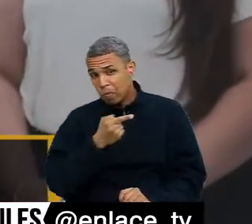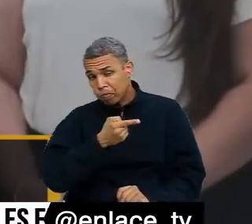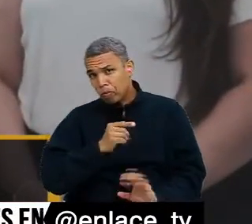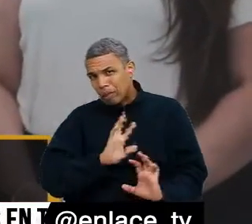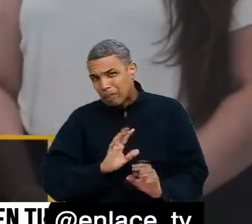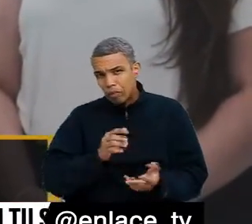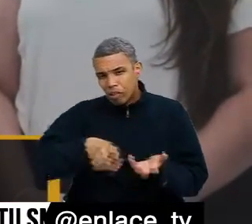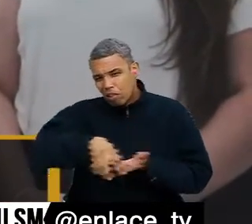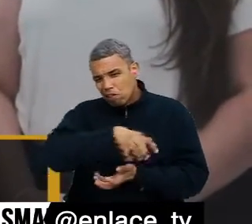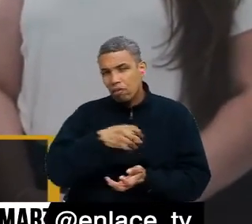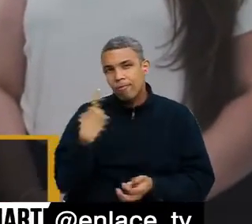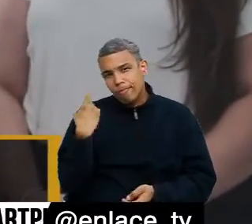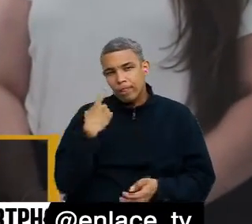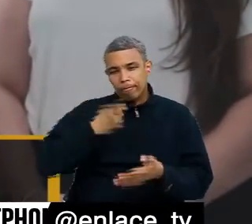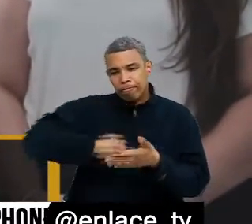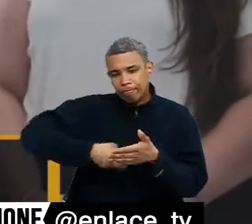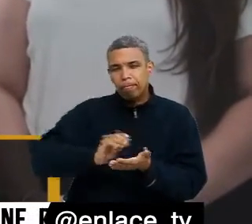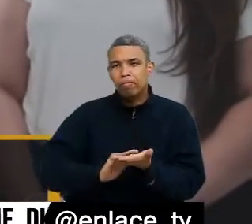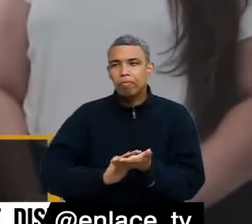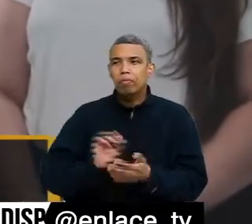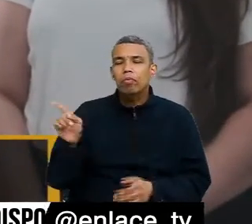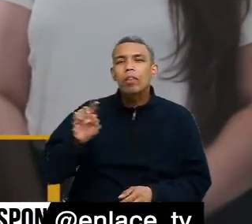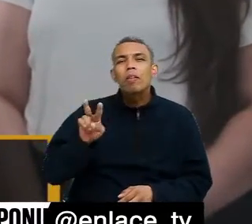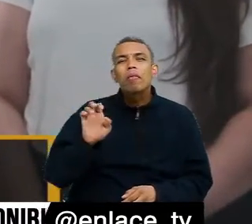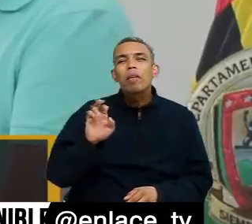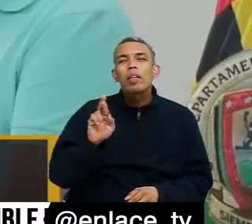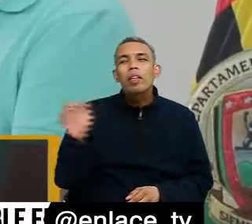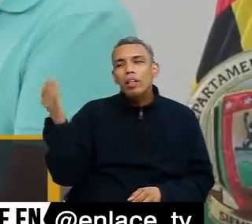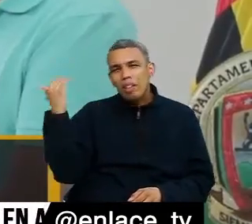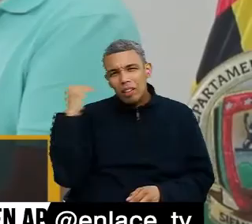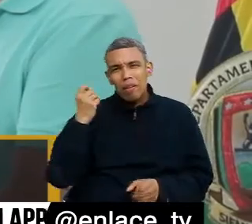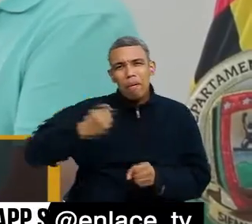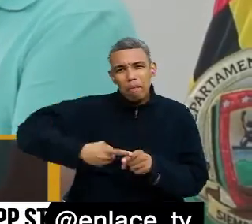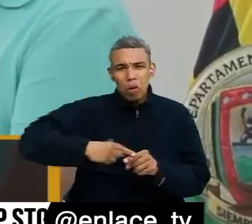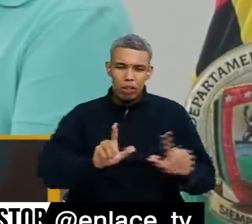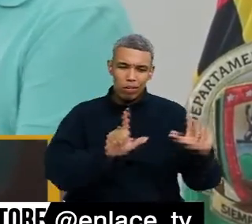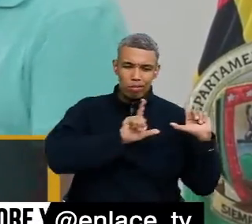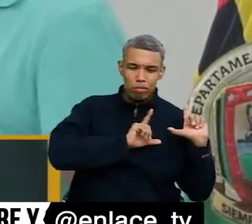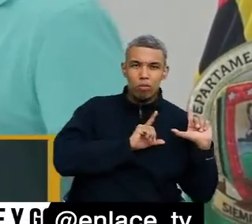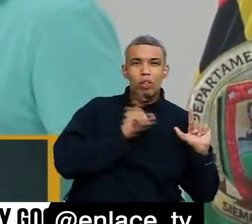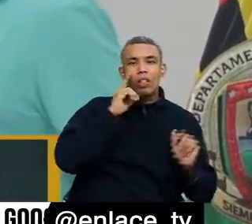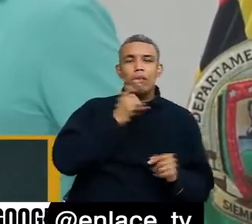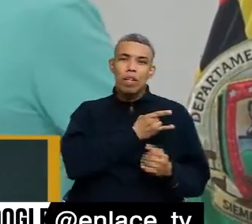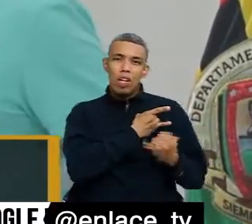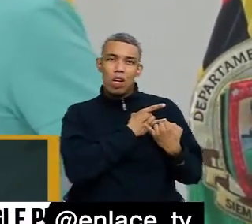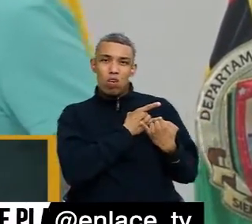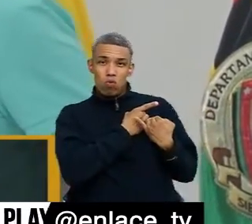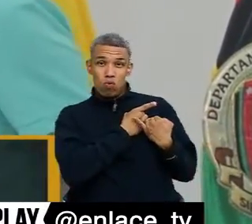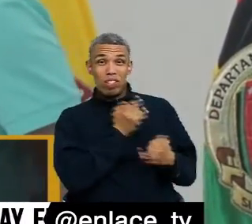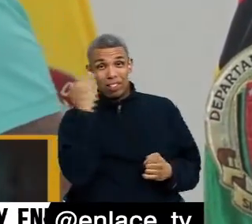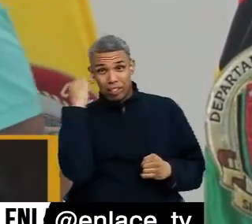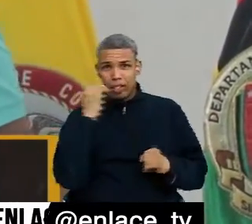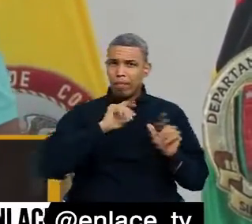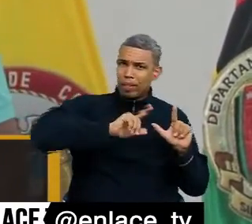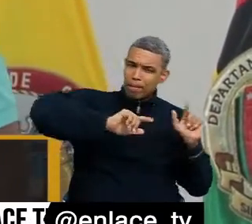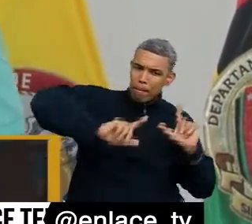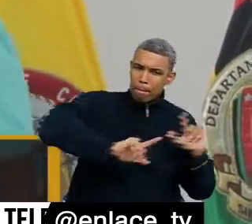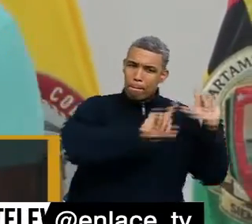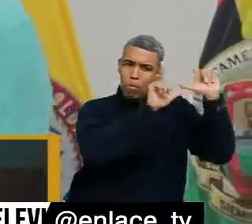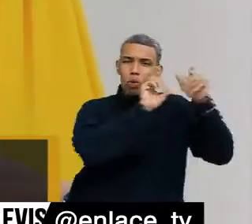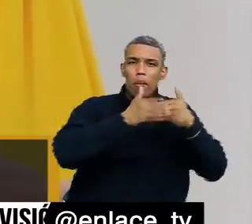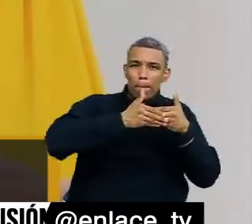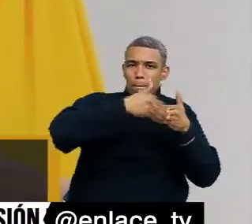Vera Rueda es médico cirujano egresado de la UIS, de donde también ostenta un posgrado como especialista en administración de servicios de salud y auditoría